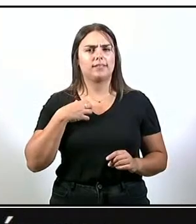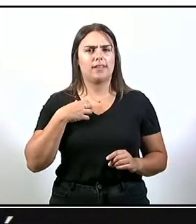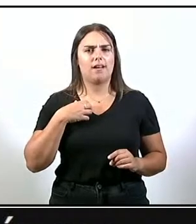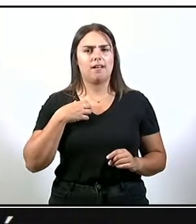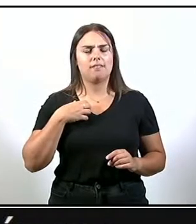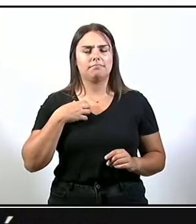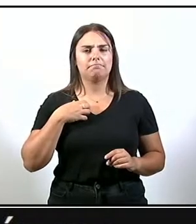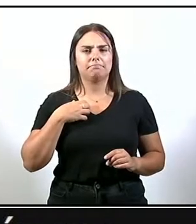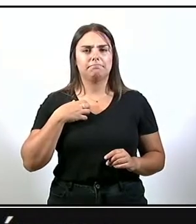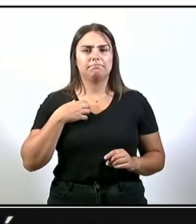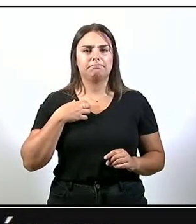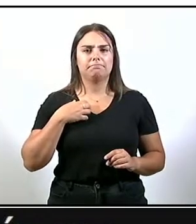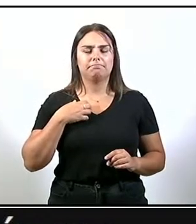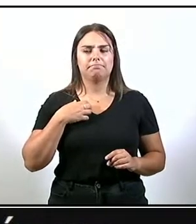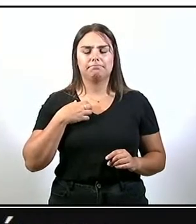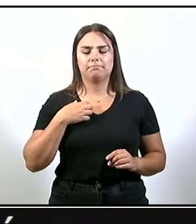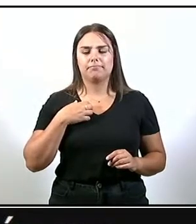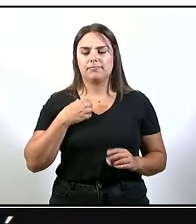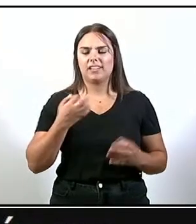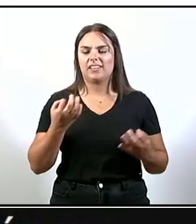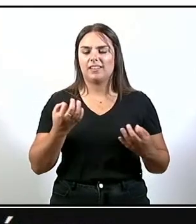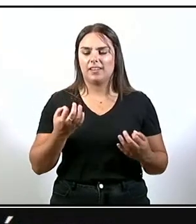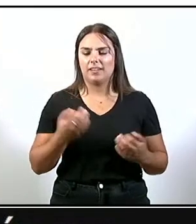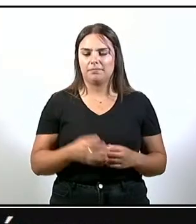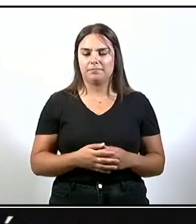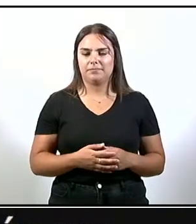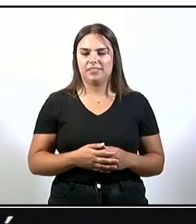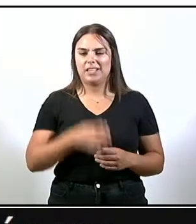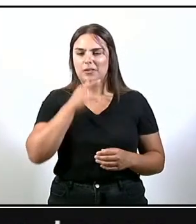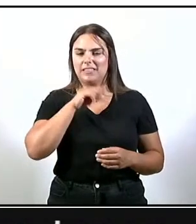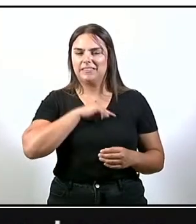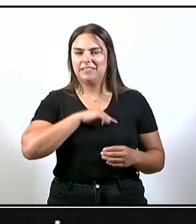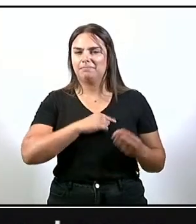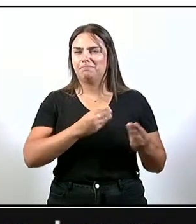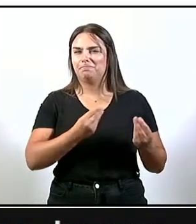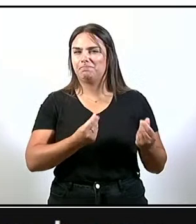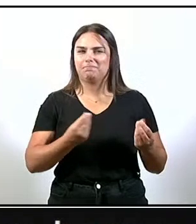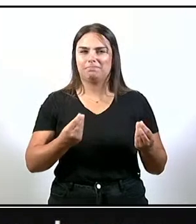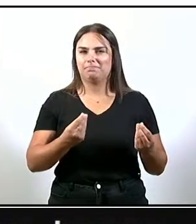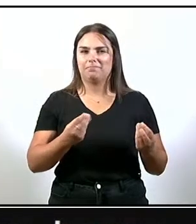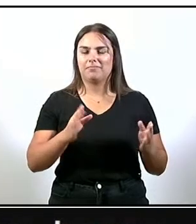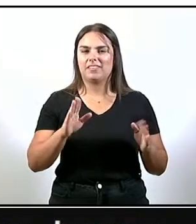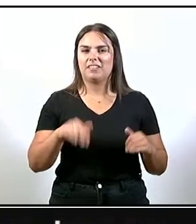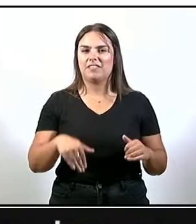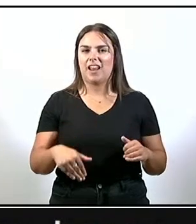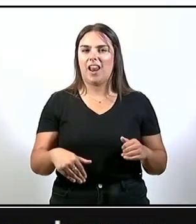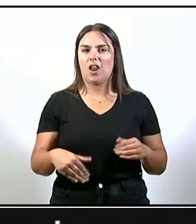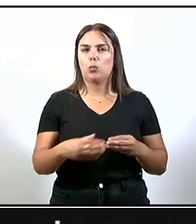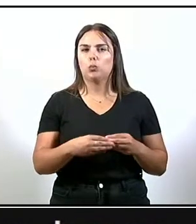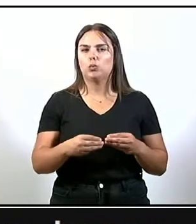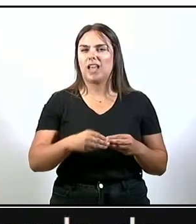diferencia, es que tengo una extraña sensación de que nos están utilizando de laboratorio.